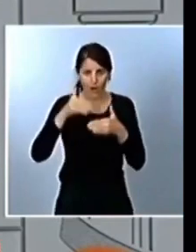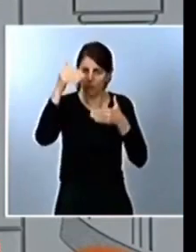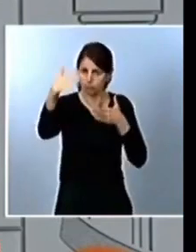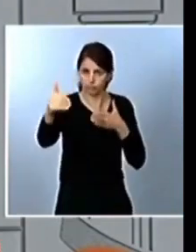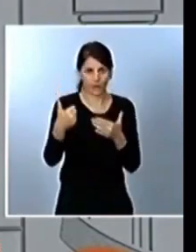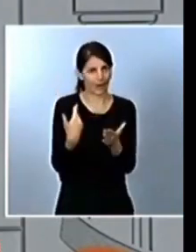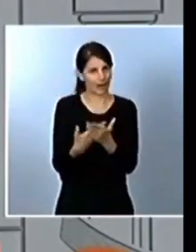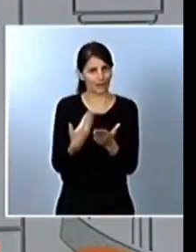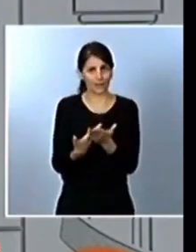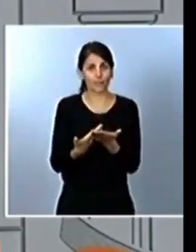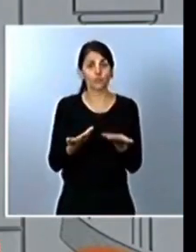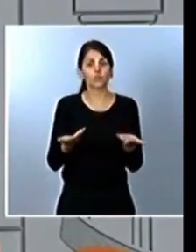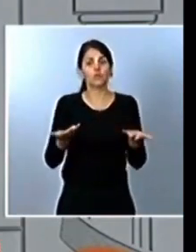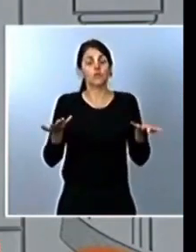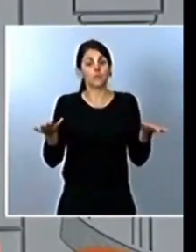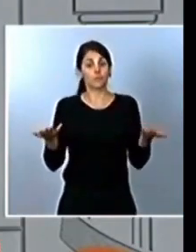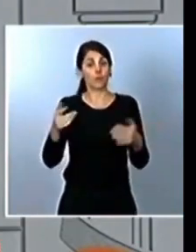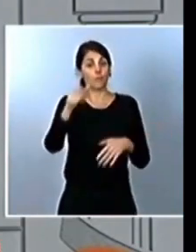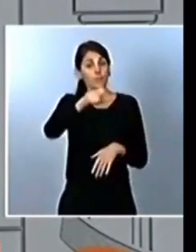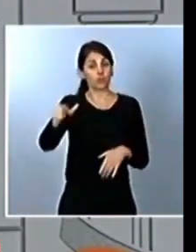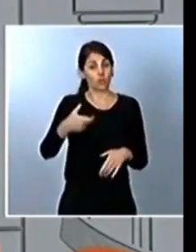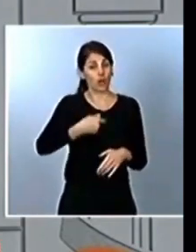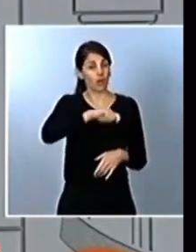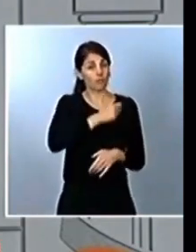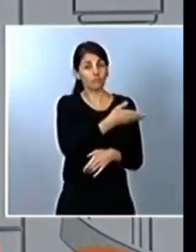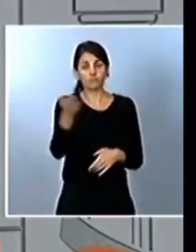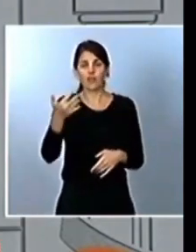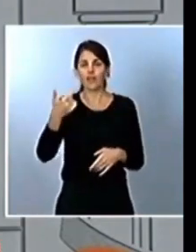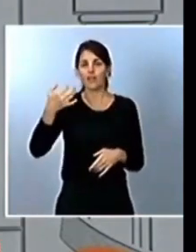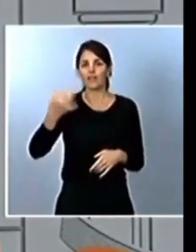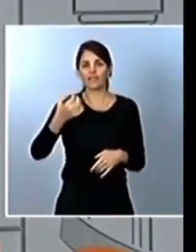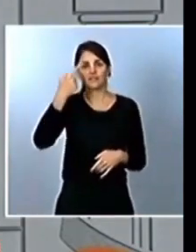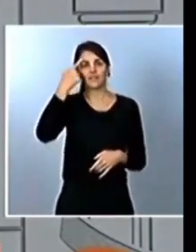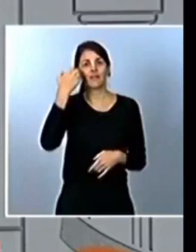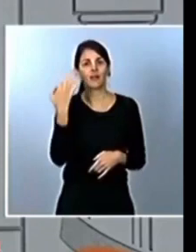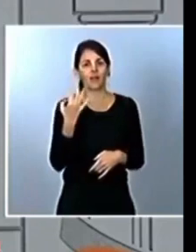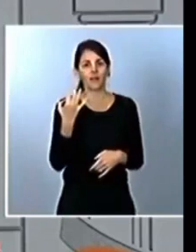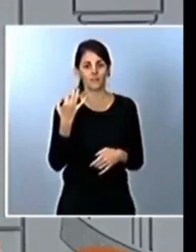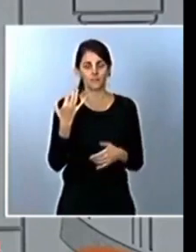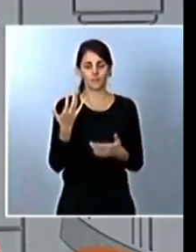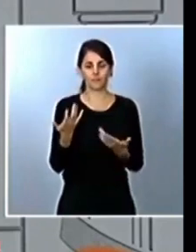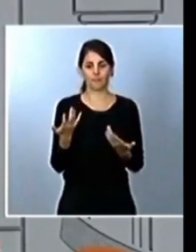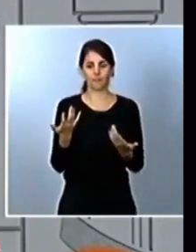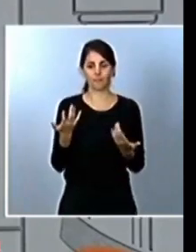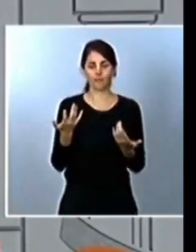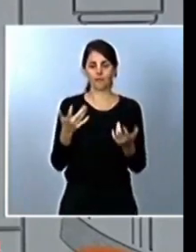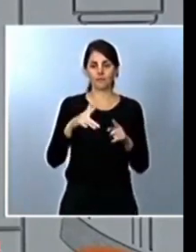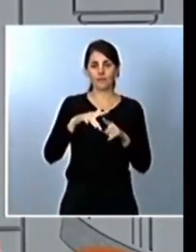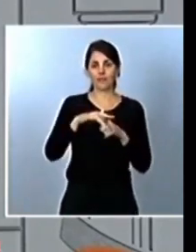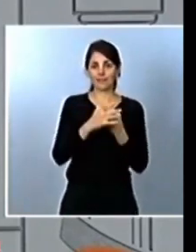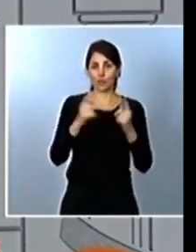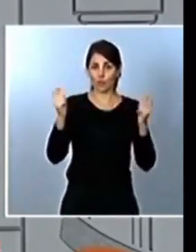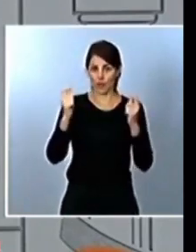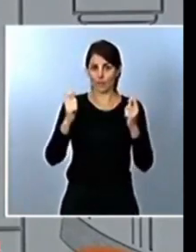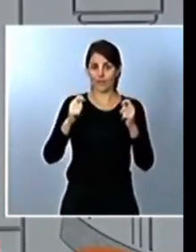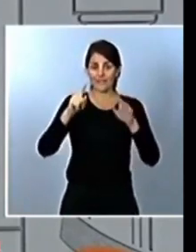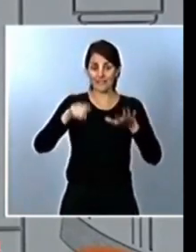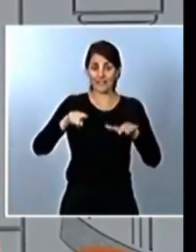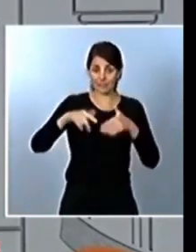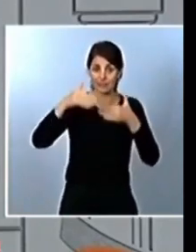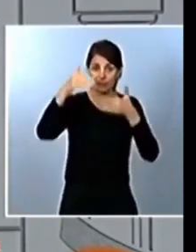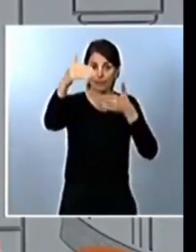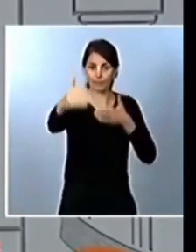todos los españoles es que esta decisión de prolongar durante 6 meses el estado de alarma obedece